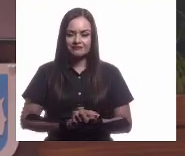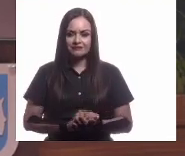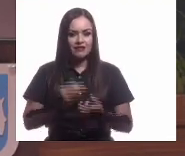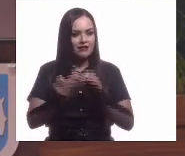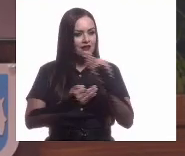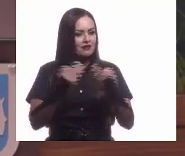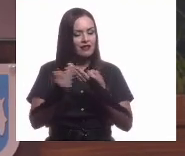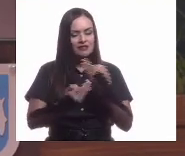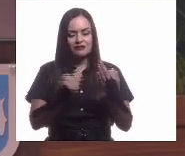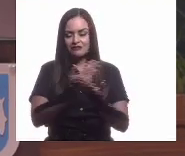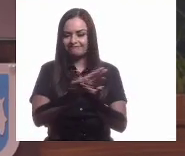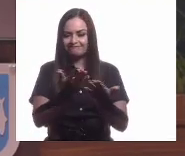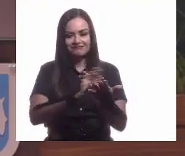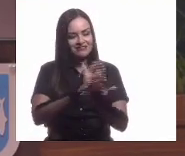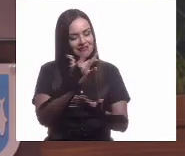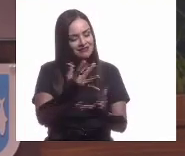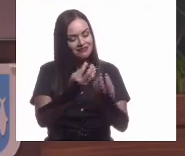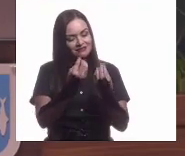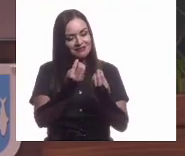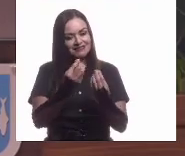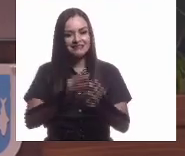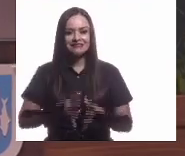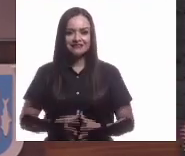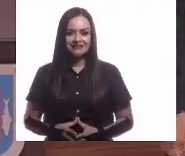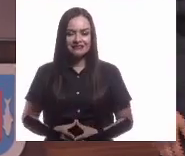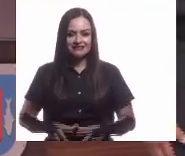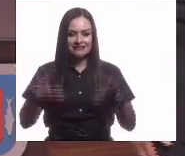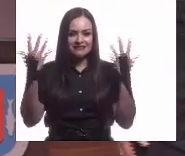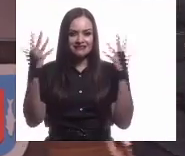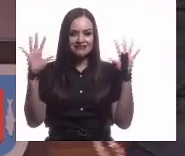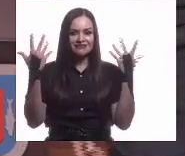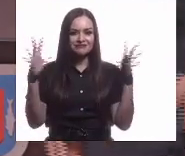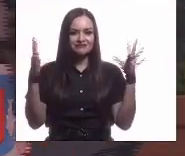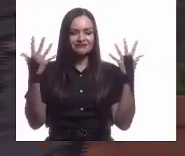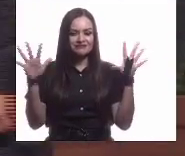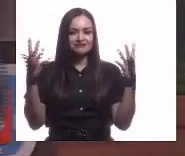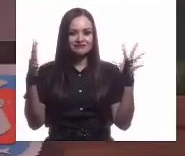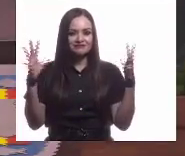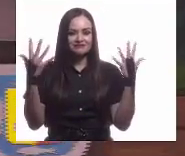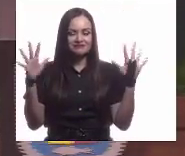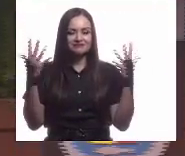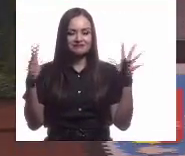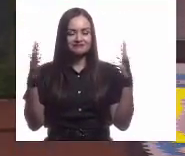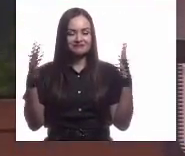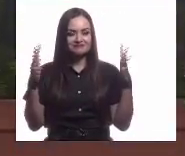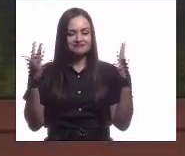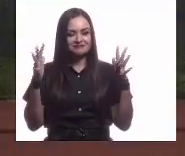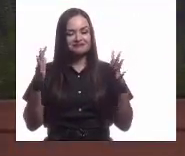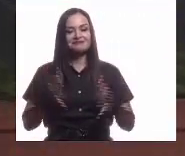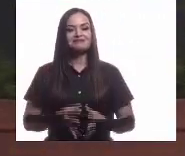todos vivimos hoy un mejor futuro. Muchas gracias. Por favor, los invito, gracias, uno y uno, a que pasen por acá.